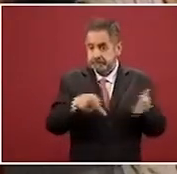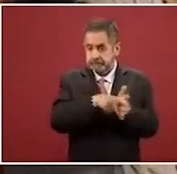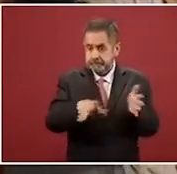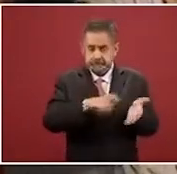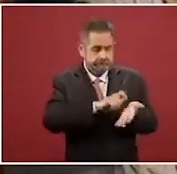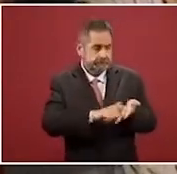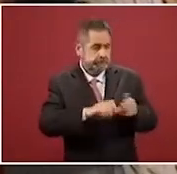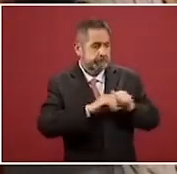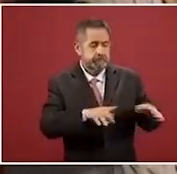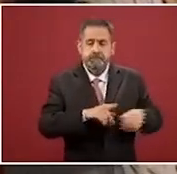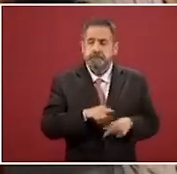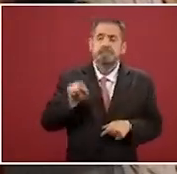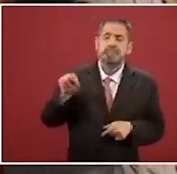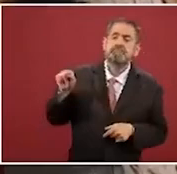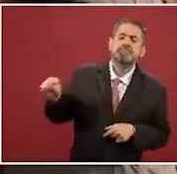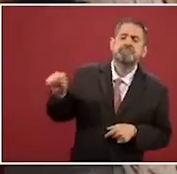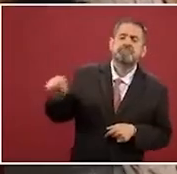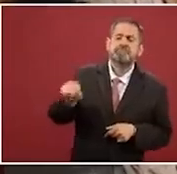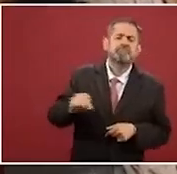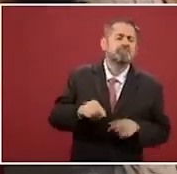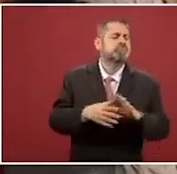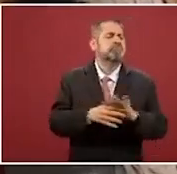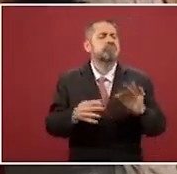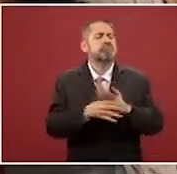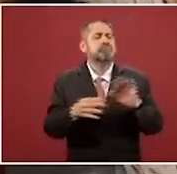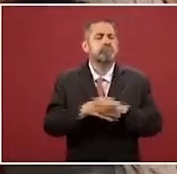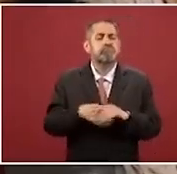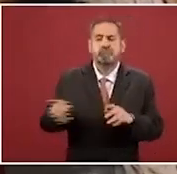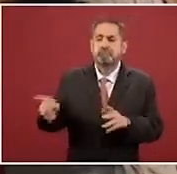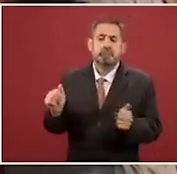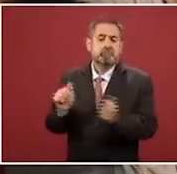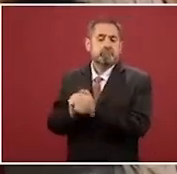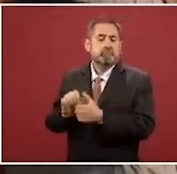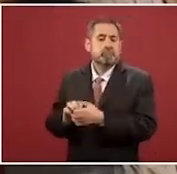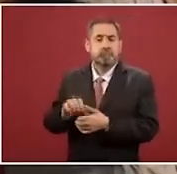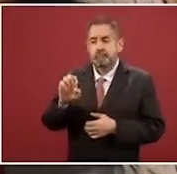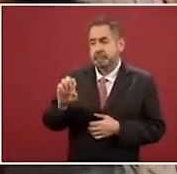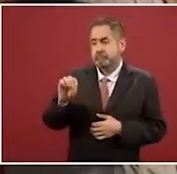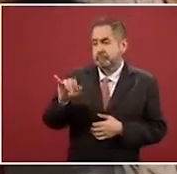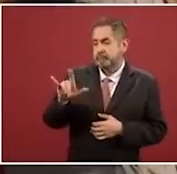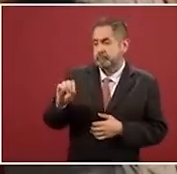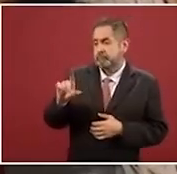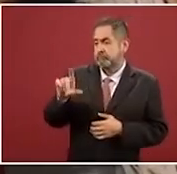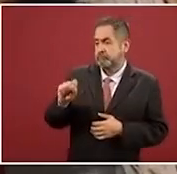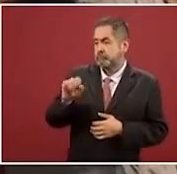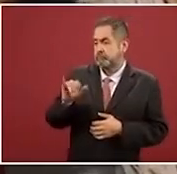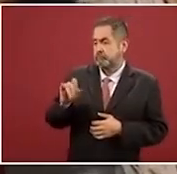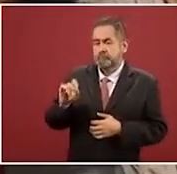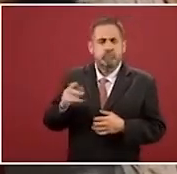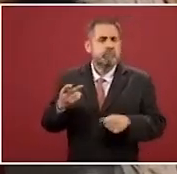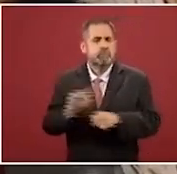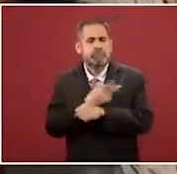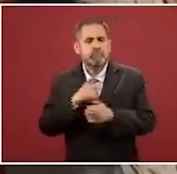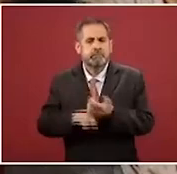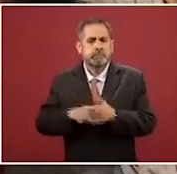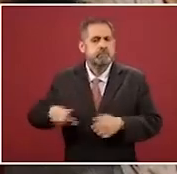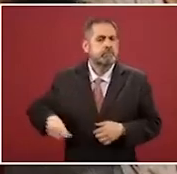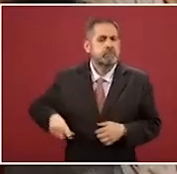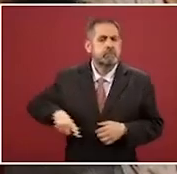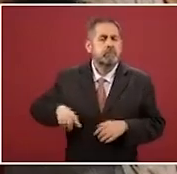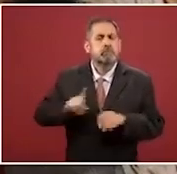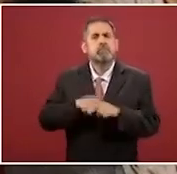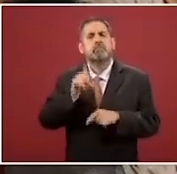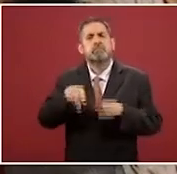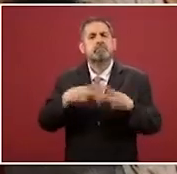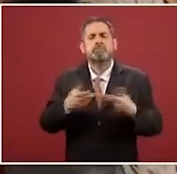a familiares de Guillermo Brown relacionados con Emilio Lozoya. Queríamos saber cuál va a ser la postura que va a adoptar su